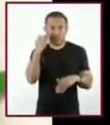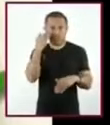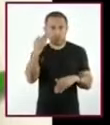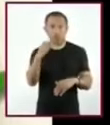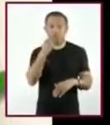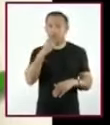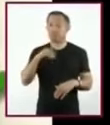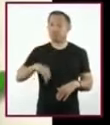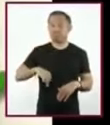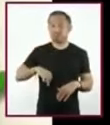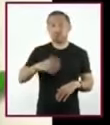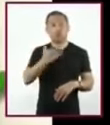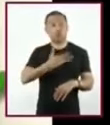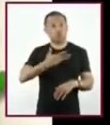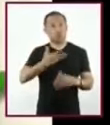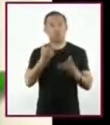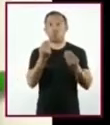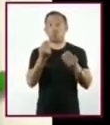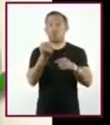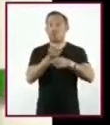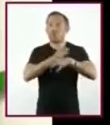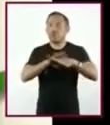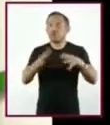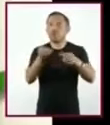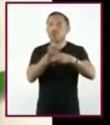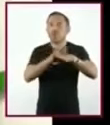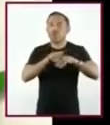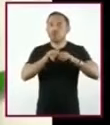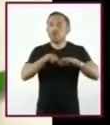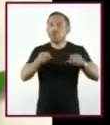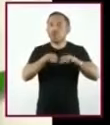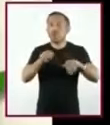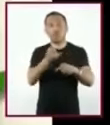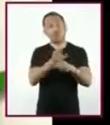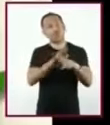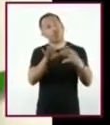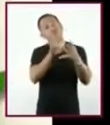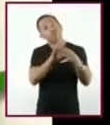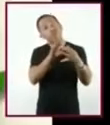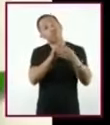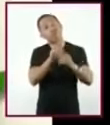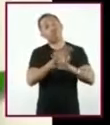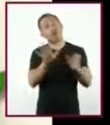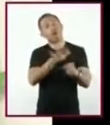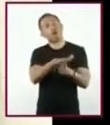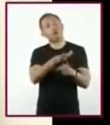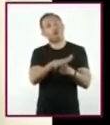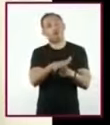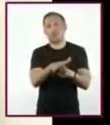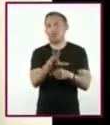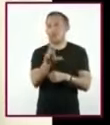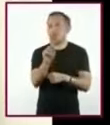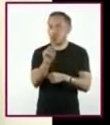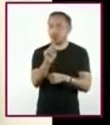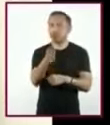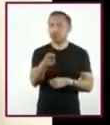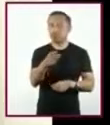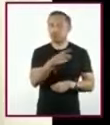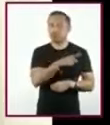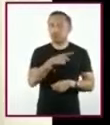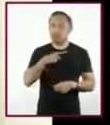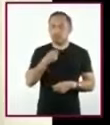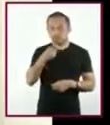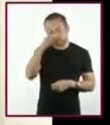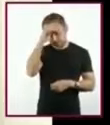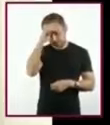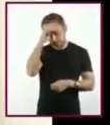recursos para informarnos de lo que está pasando. Pero la información sola no basta. Que es importante orientarnos hacia la solución y